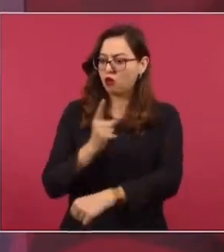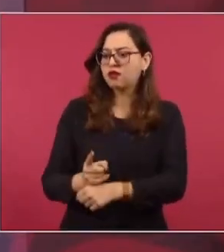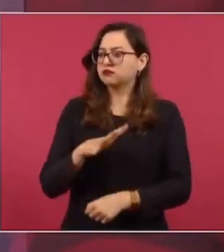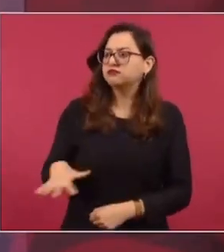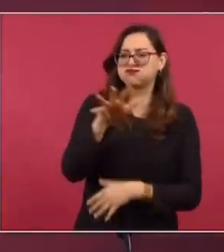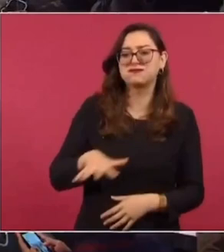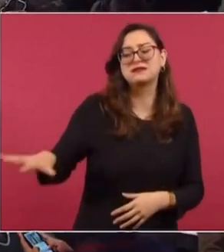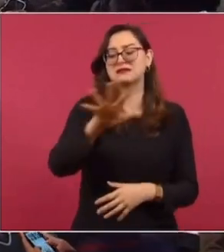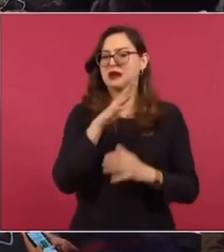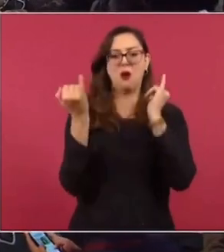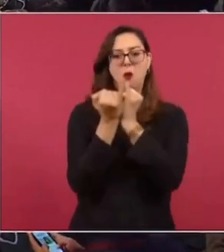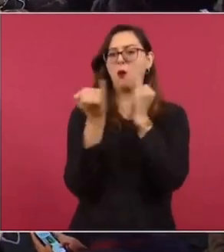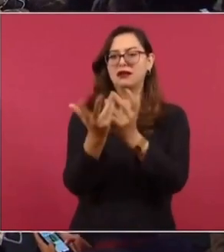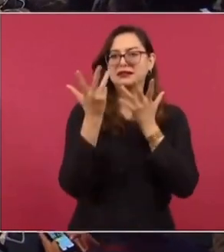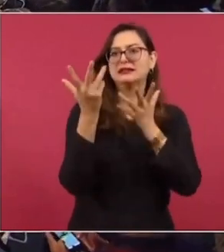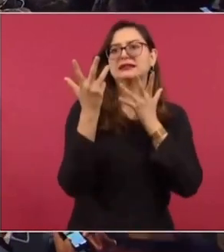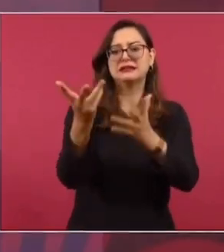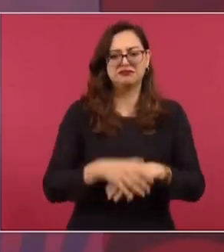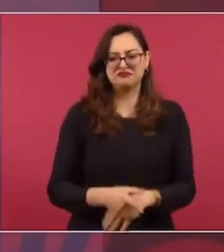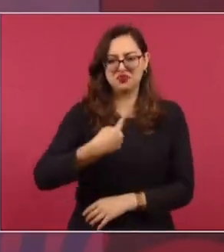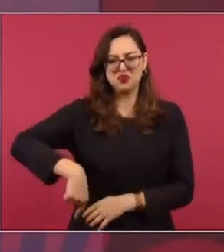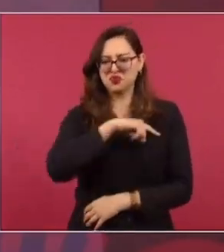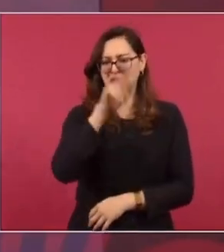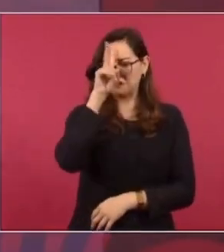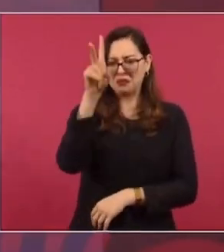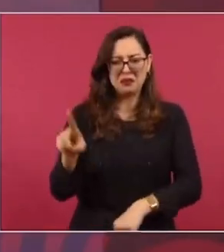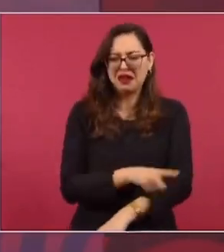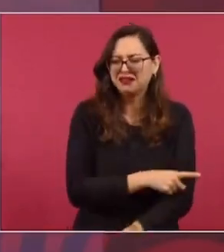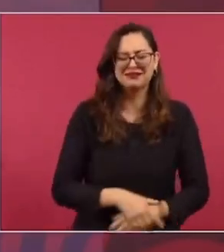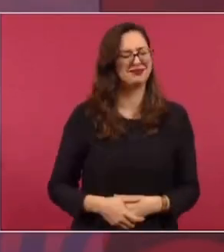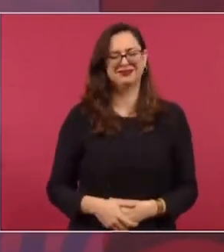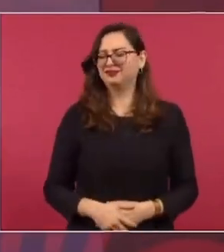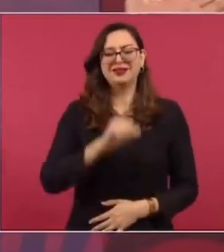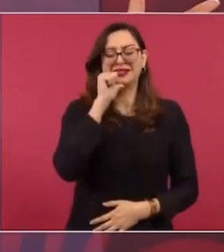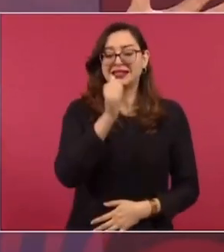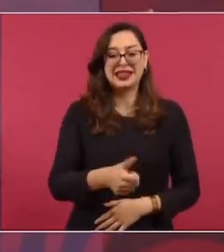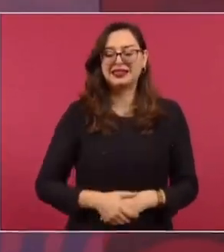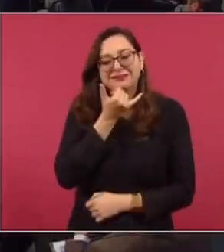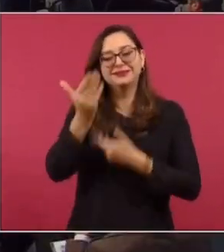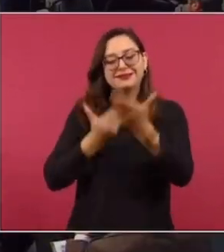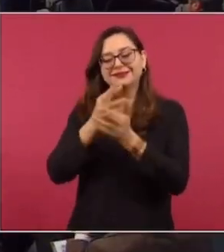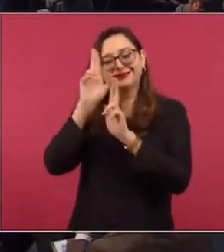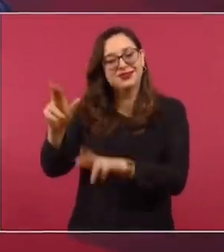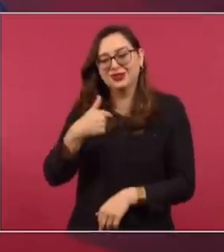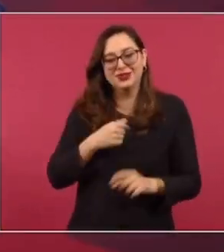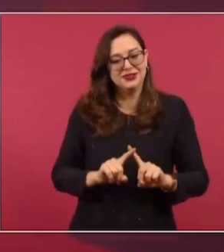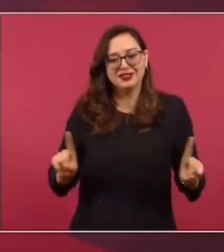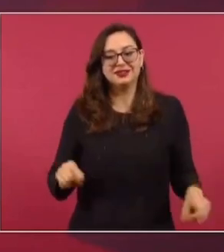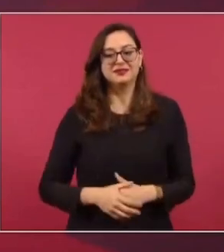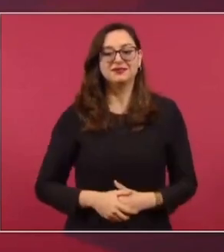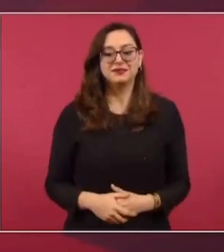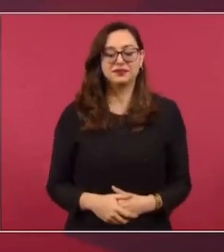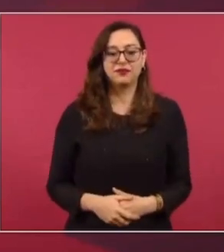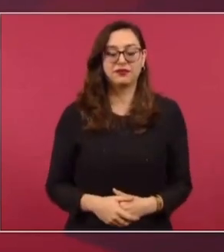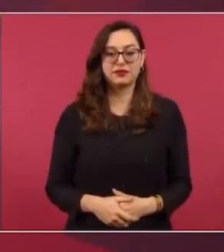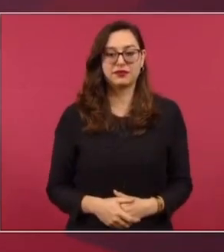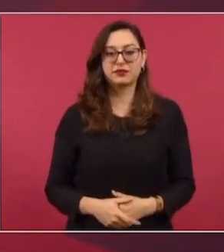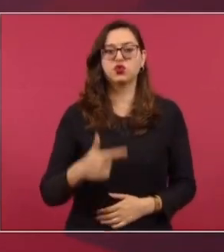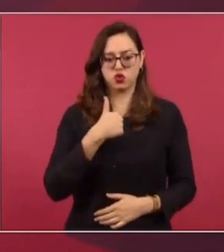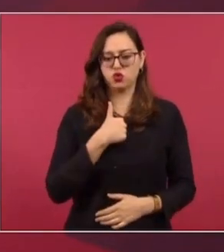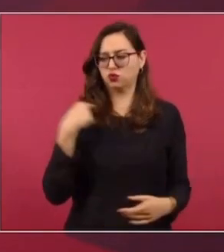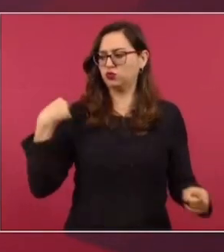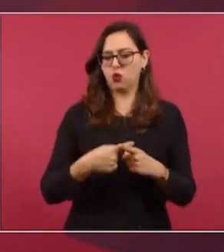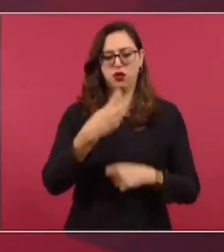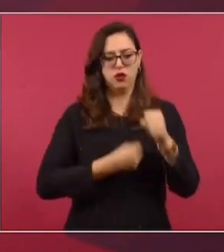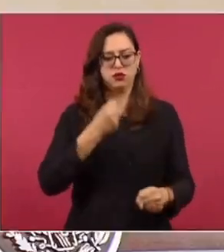por completo la corrupción. Entonces no es la venganza, es hacer a un lado lo que hizo Salinas. Yo nada más he presentado como dos